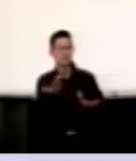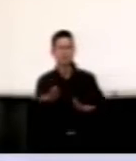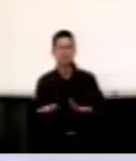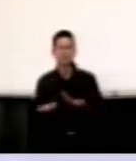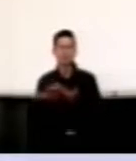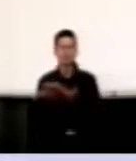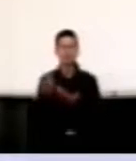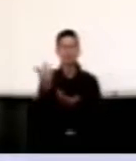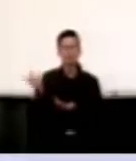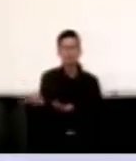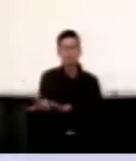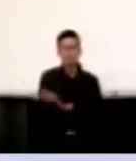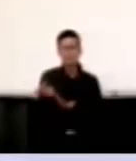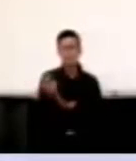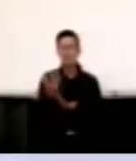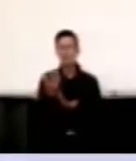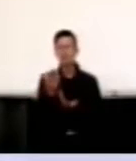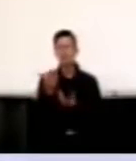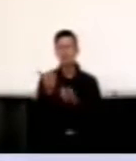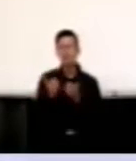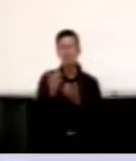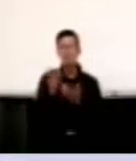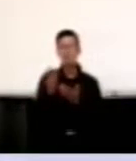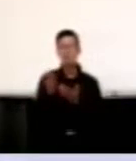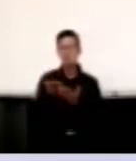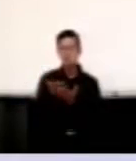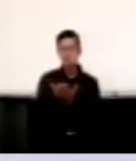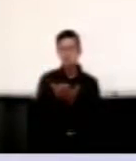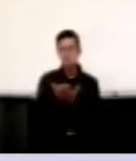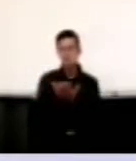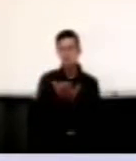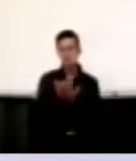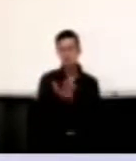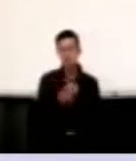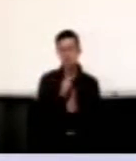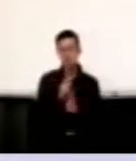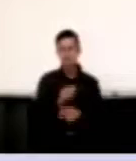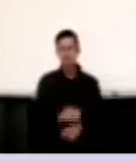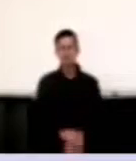pregunta o tiene algún comentario que formular, pues lo haga.